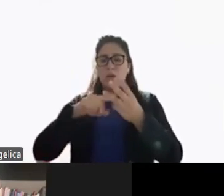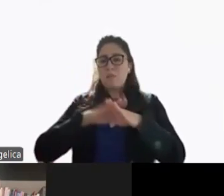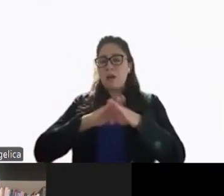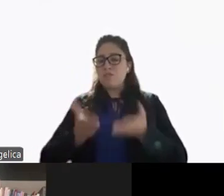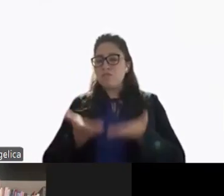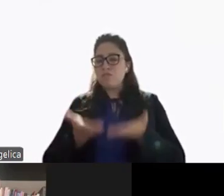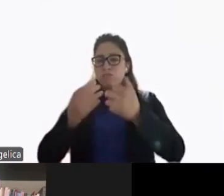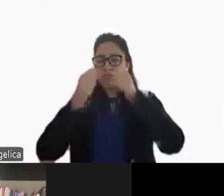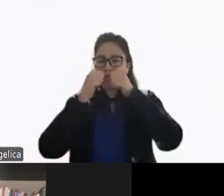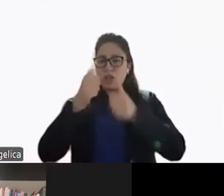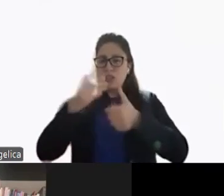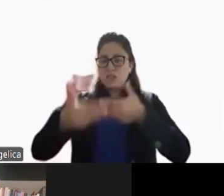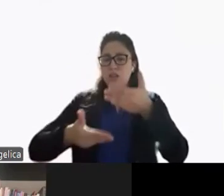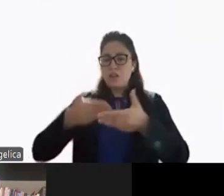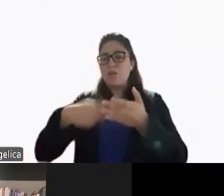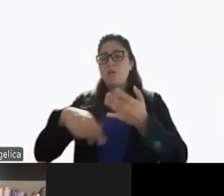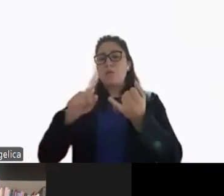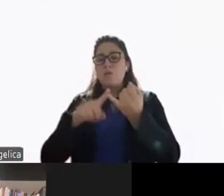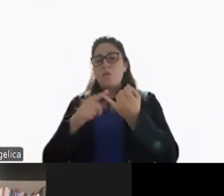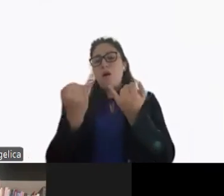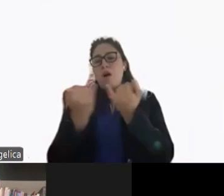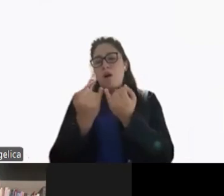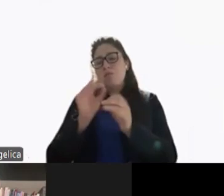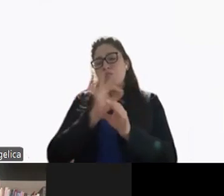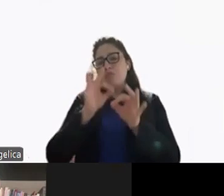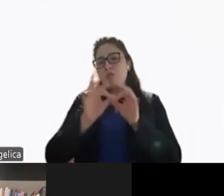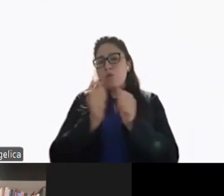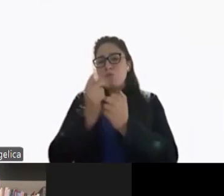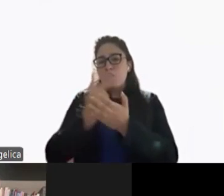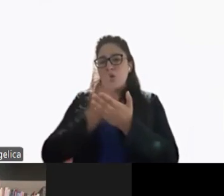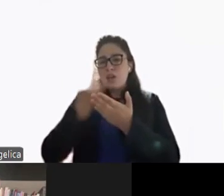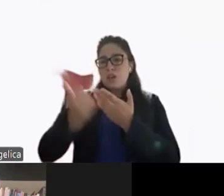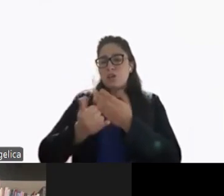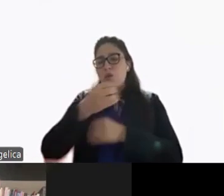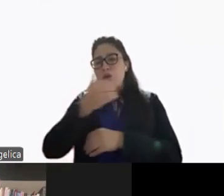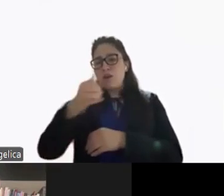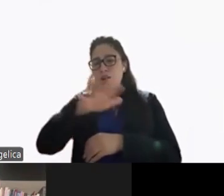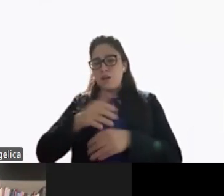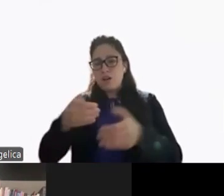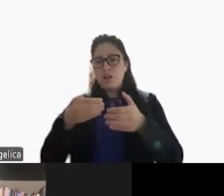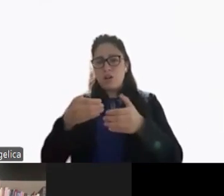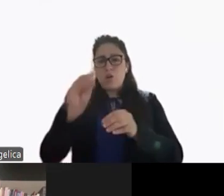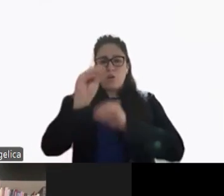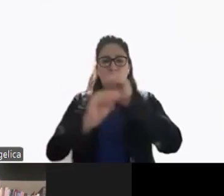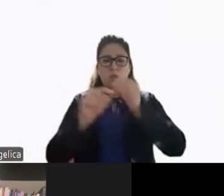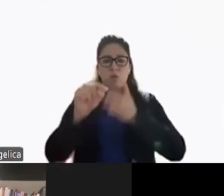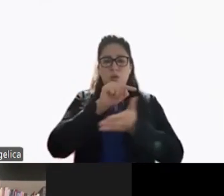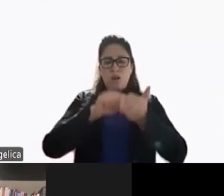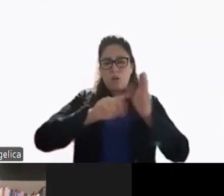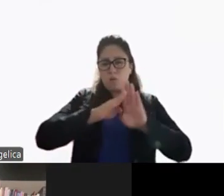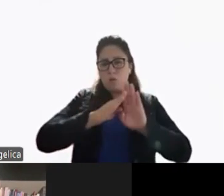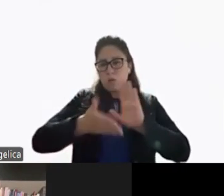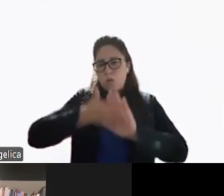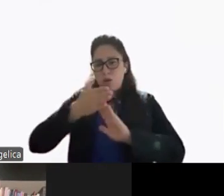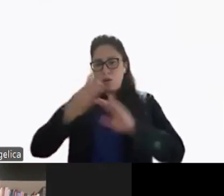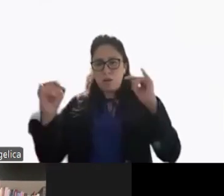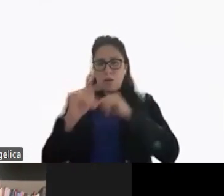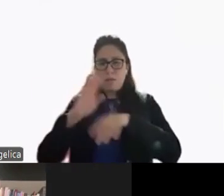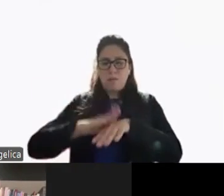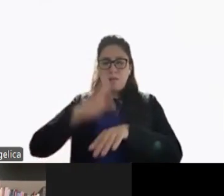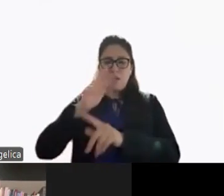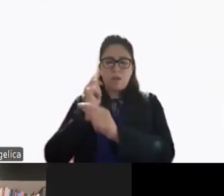de proyectos urbanos y estratégicos, proyectos ordenadores y corredores urbanos estratégicos bajo la visión de un